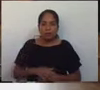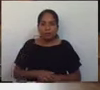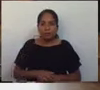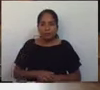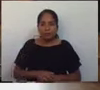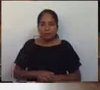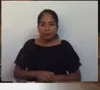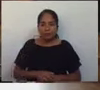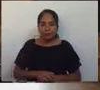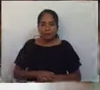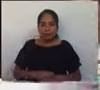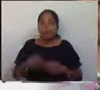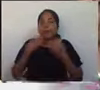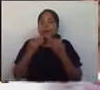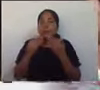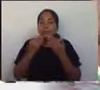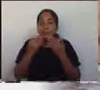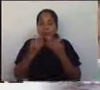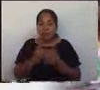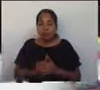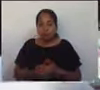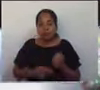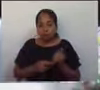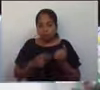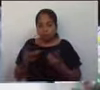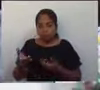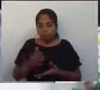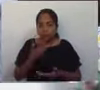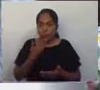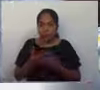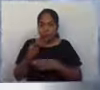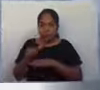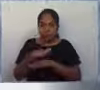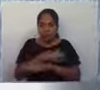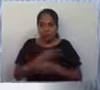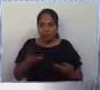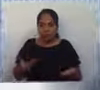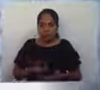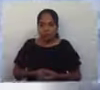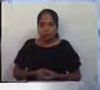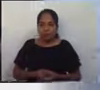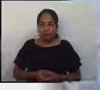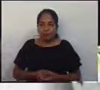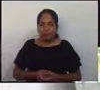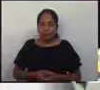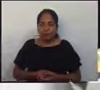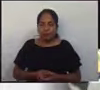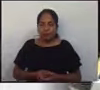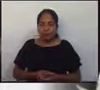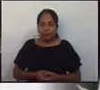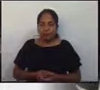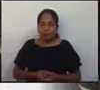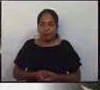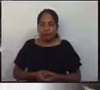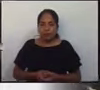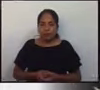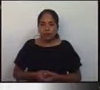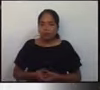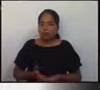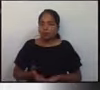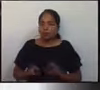Muchas gracias, señor teniente alcalde. Buenas tardes, colegas. Voy a hablar desde el punto de vista del